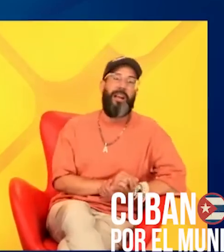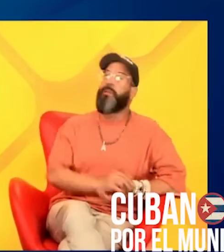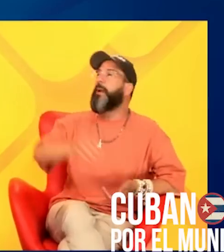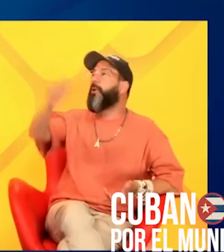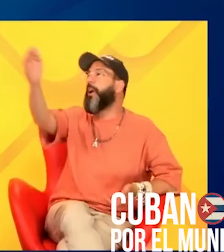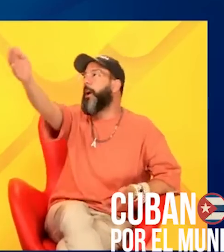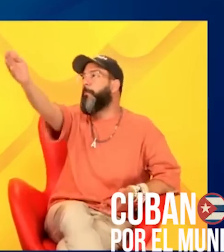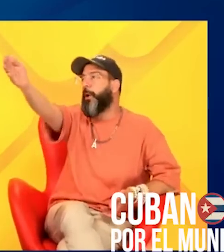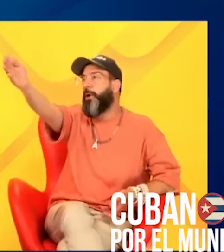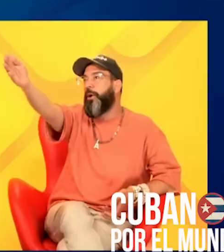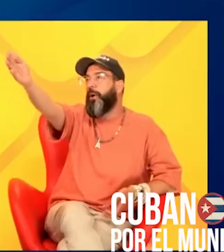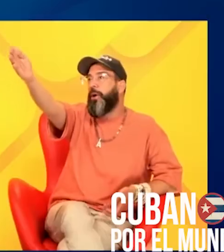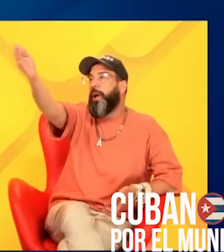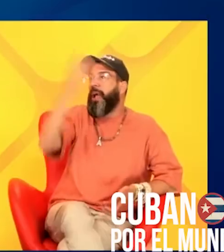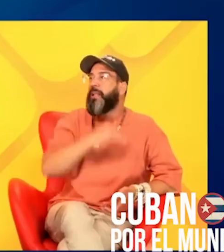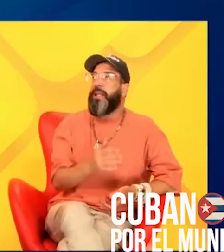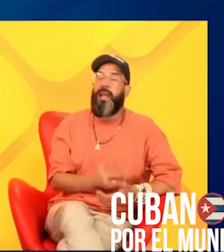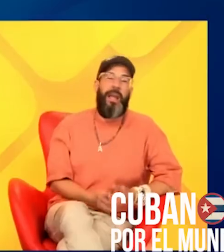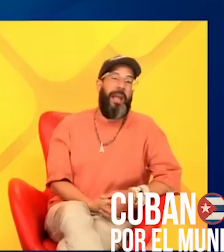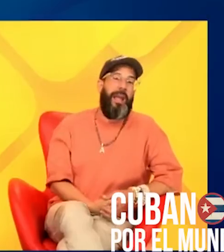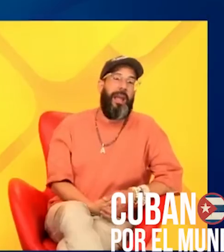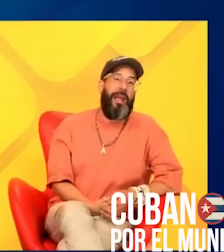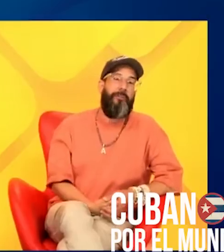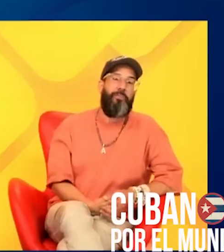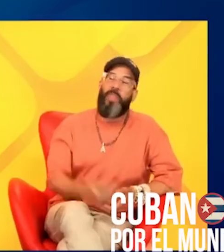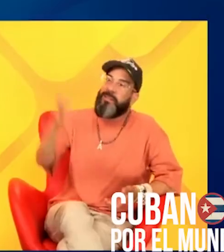la tiene. Mire, por ejemplo, este...